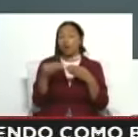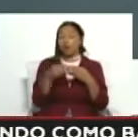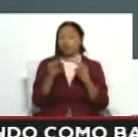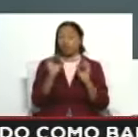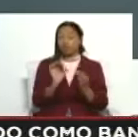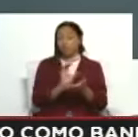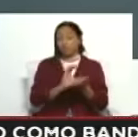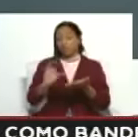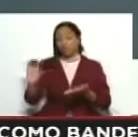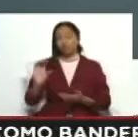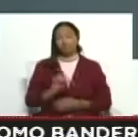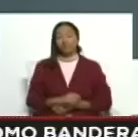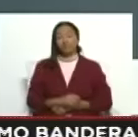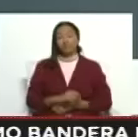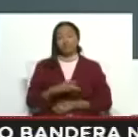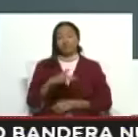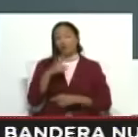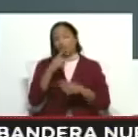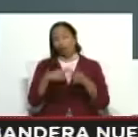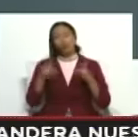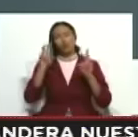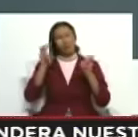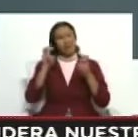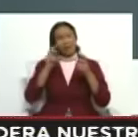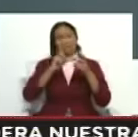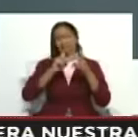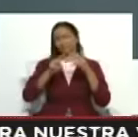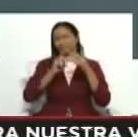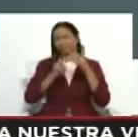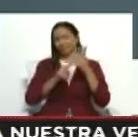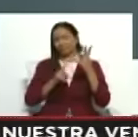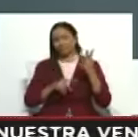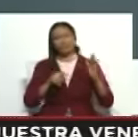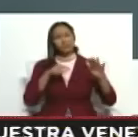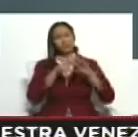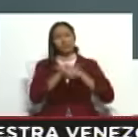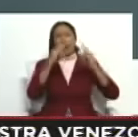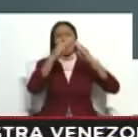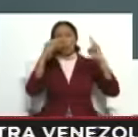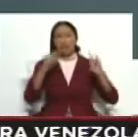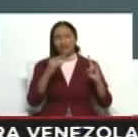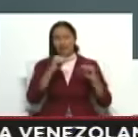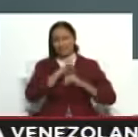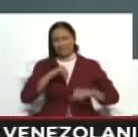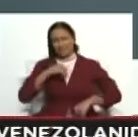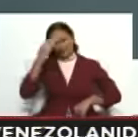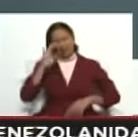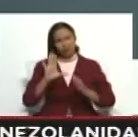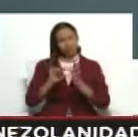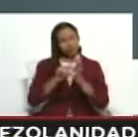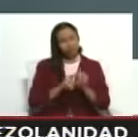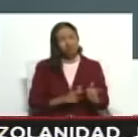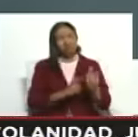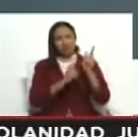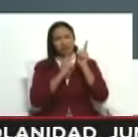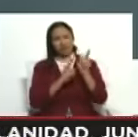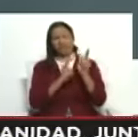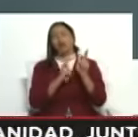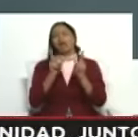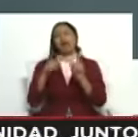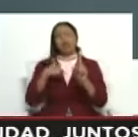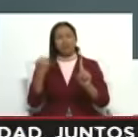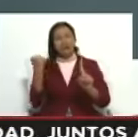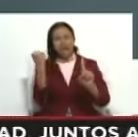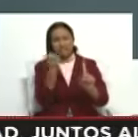era el intento de magnicidio, asalto a carteles, asesinato serial de autoridades civiles y militares del